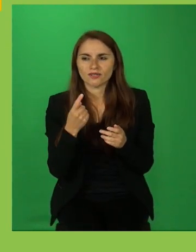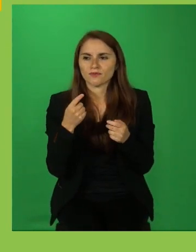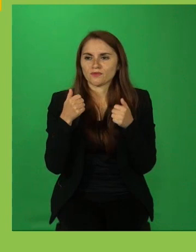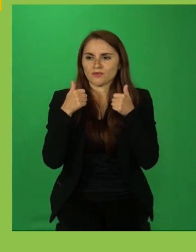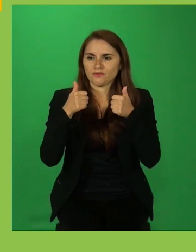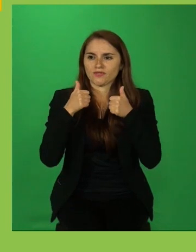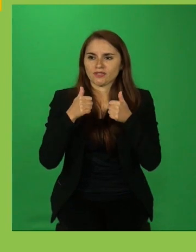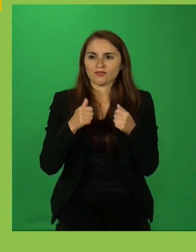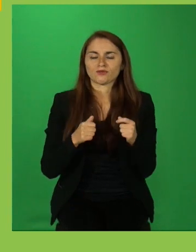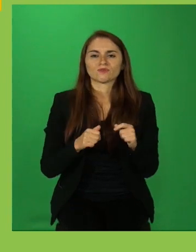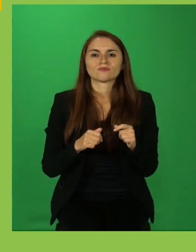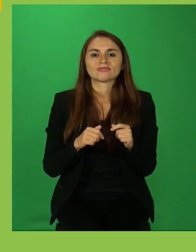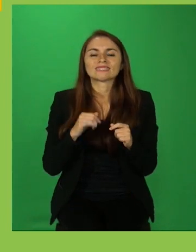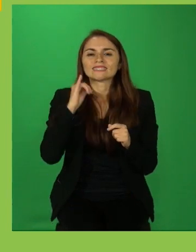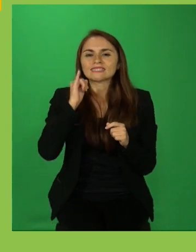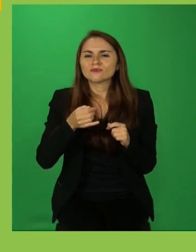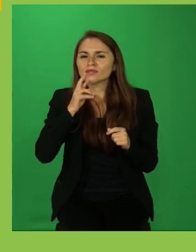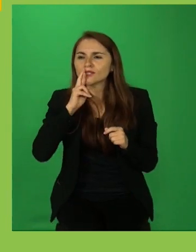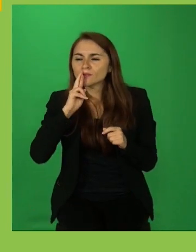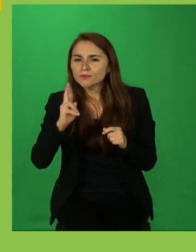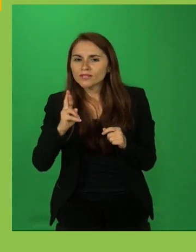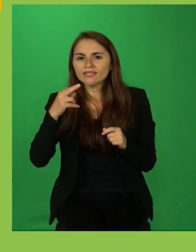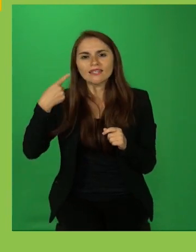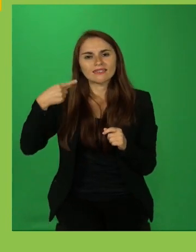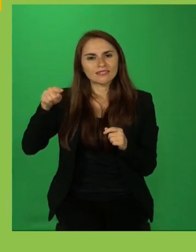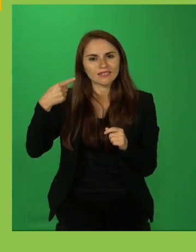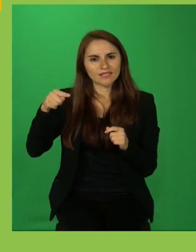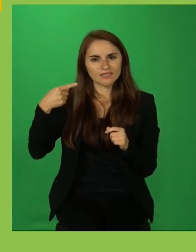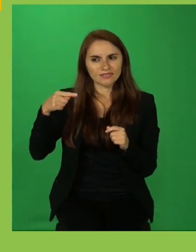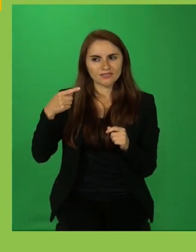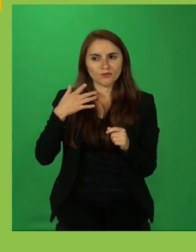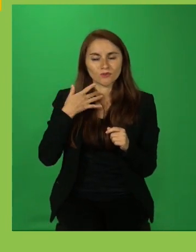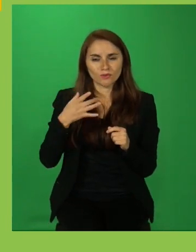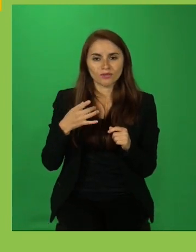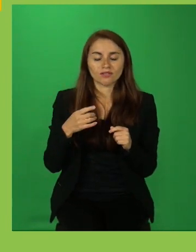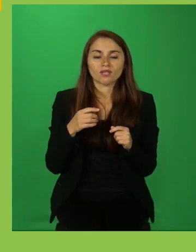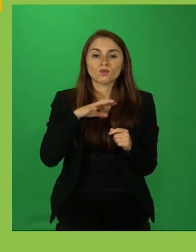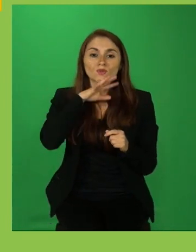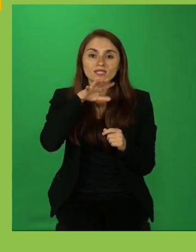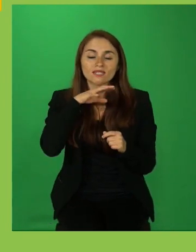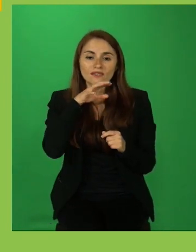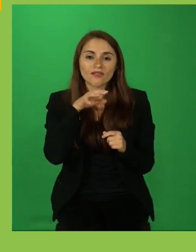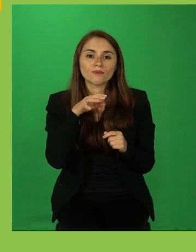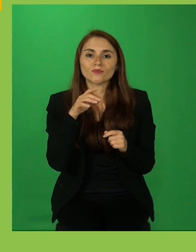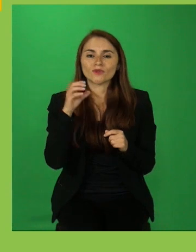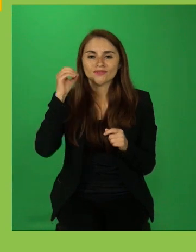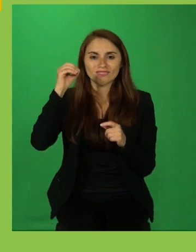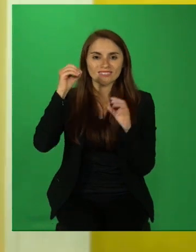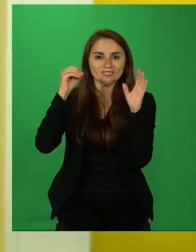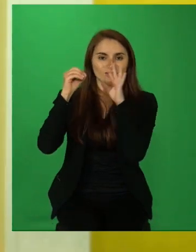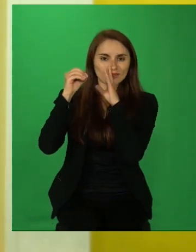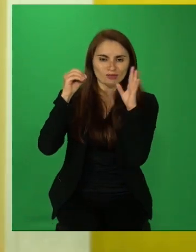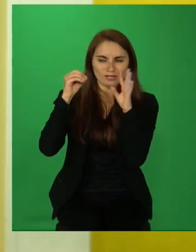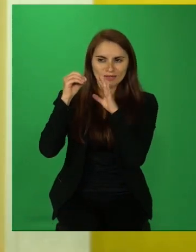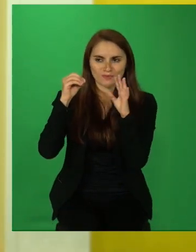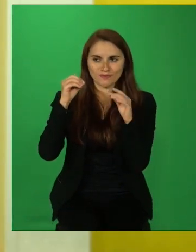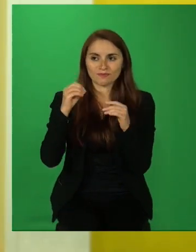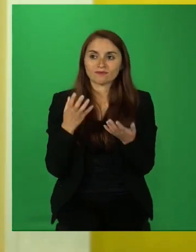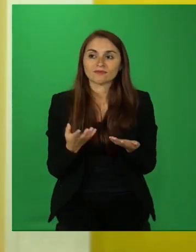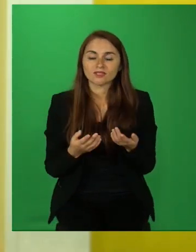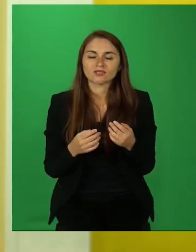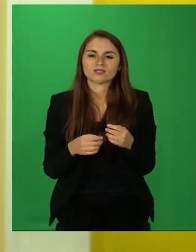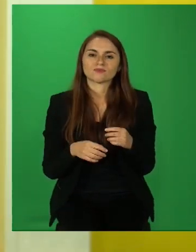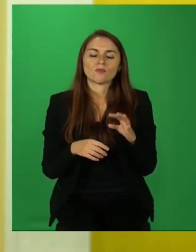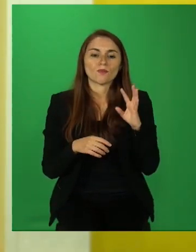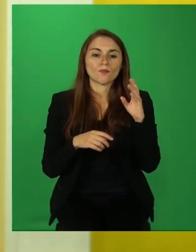nuestro resultado siempre era negativo porque usábamos las fichas rojas que eran del 1 negativo entonces nos quedaría